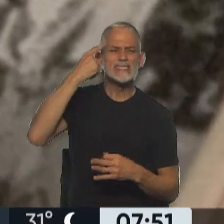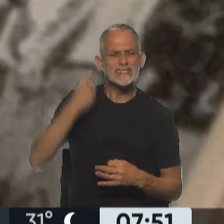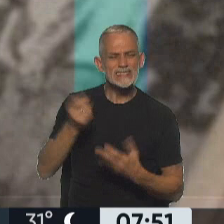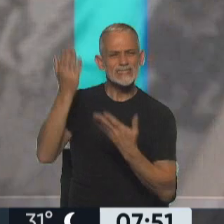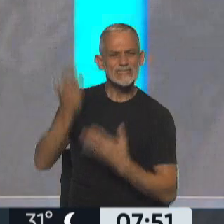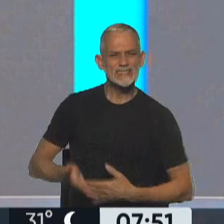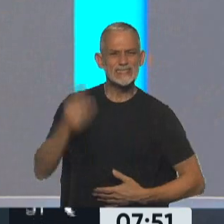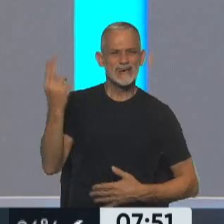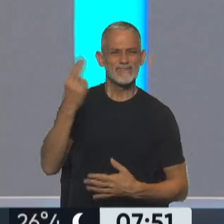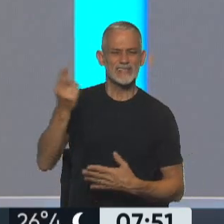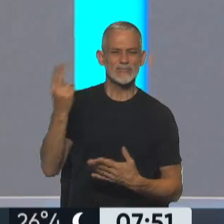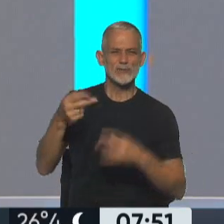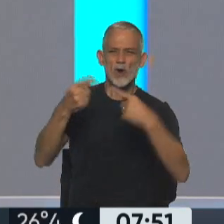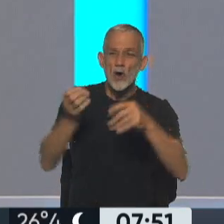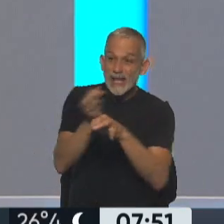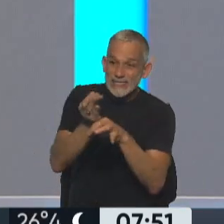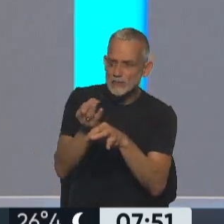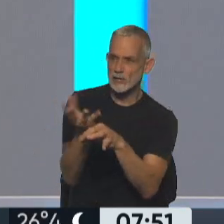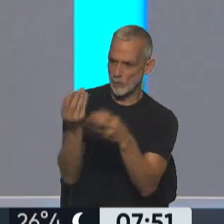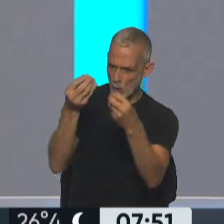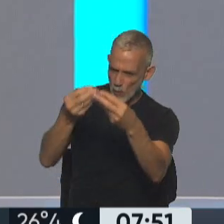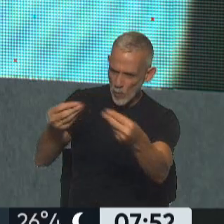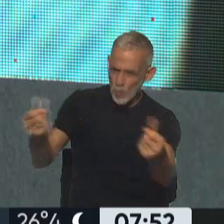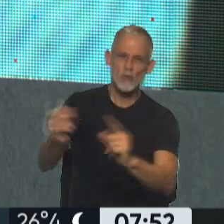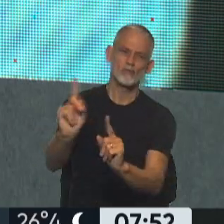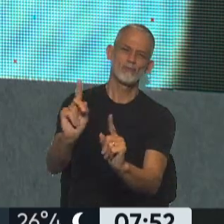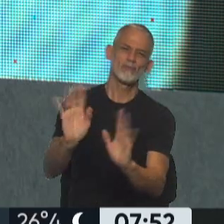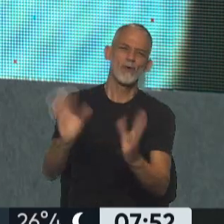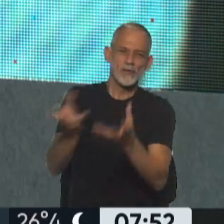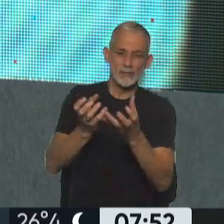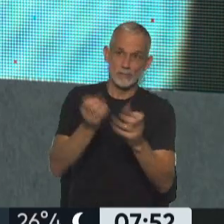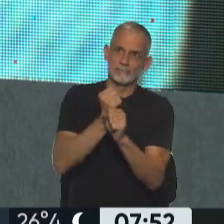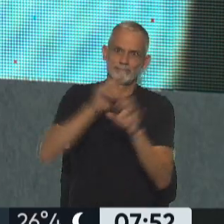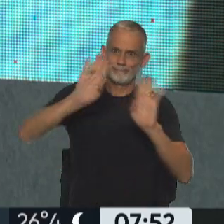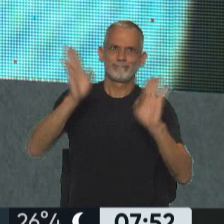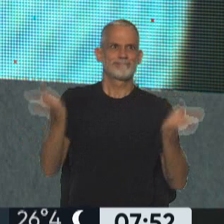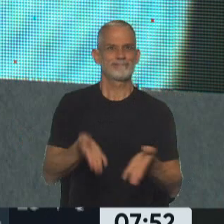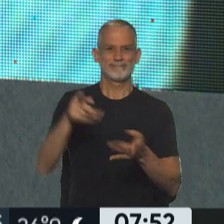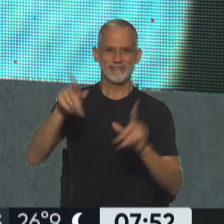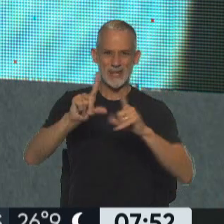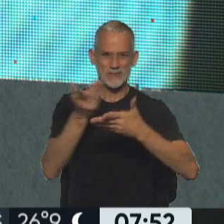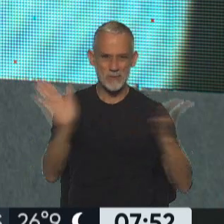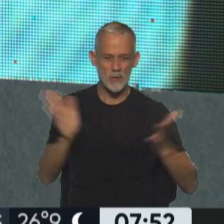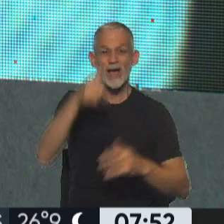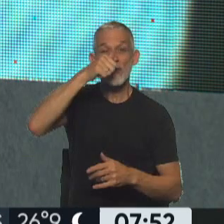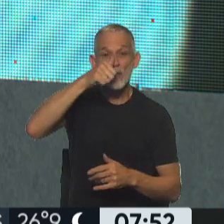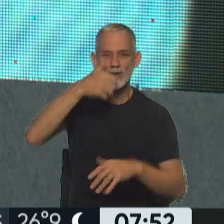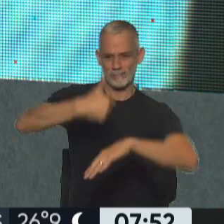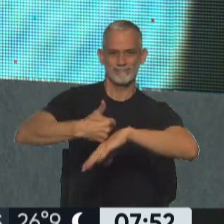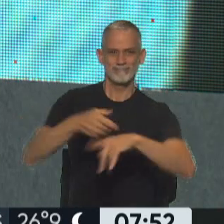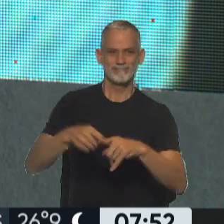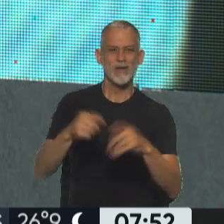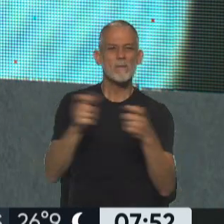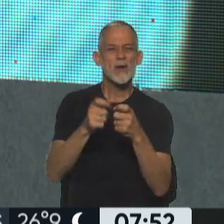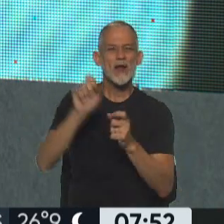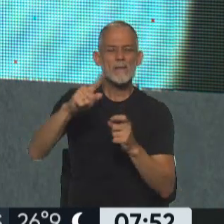y y hay que recuperar sus enseñanzas por supuesto Claro que sí hombre también de esta casa porque los domingos solía ser uno de los panelistas del